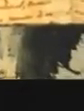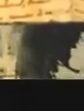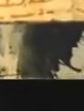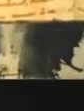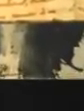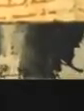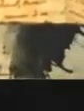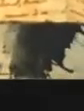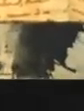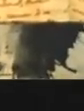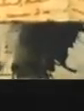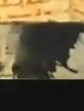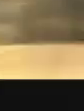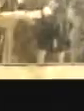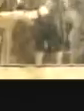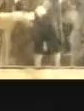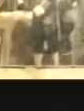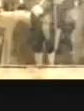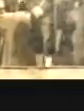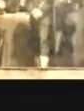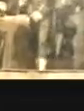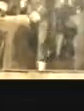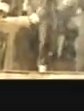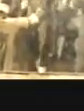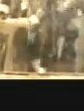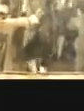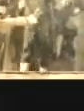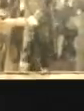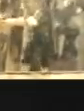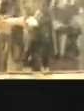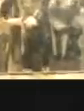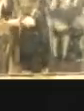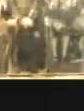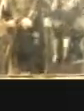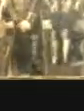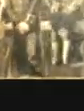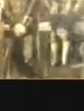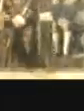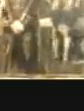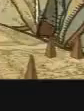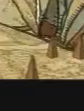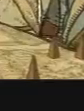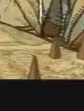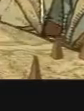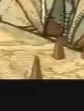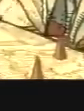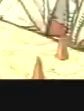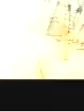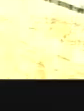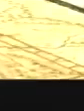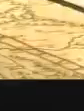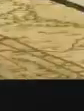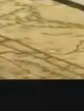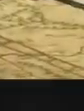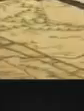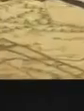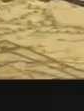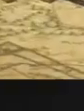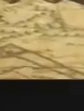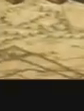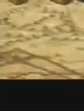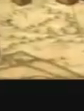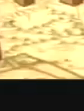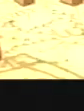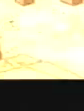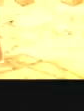de julio de 1811, se firma el Acta de Independencia. Este movimiento emprendió la lucha contra el